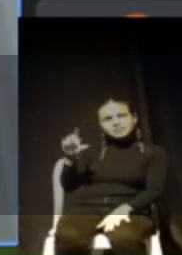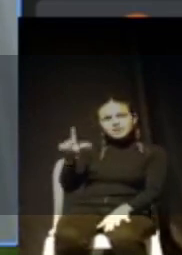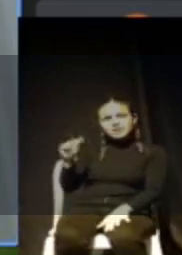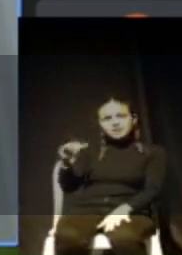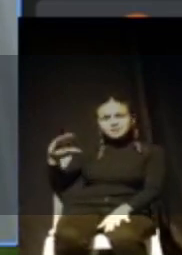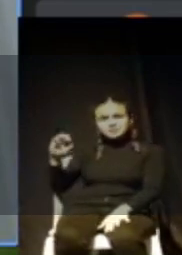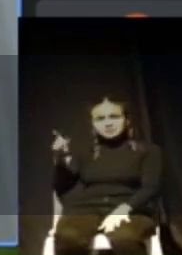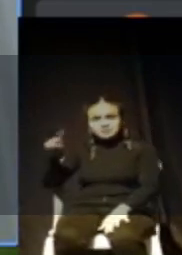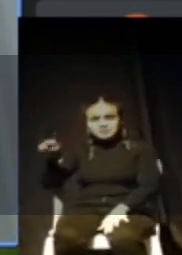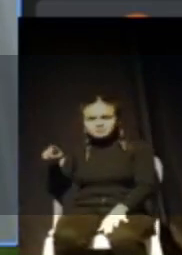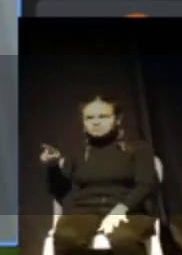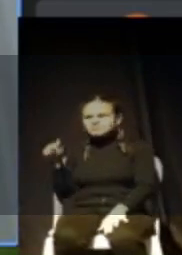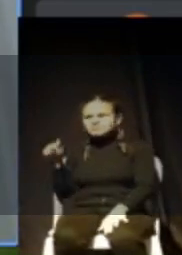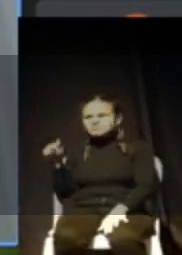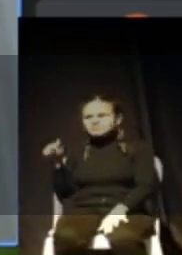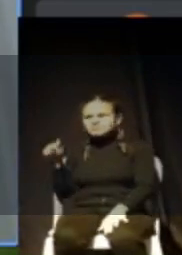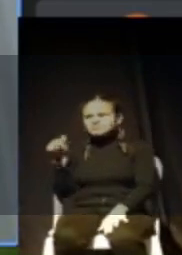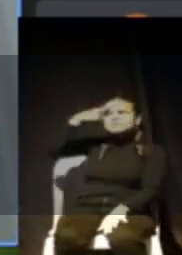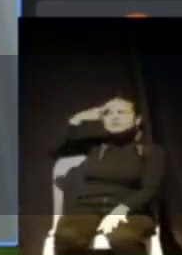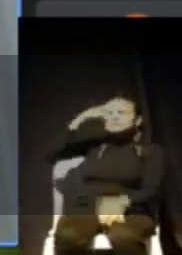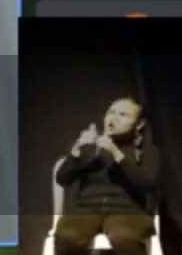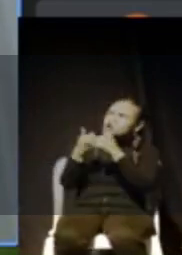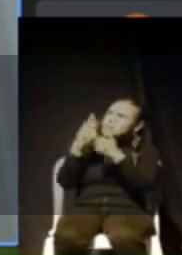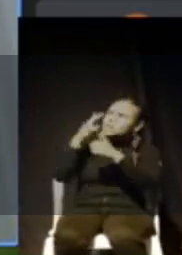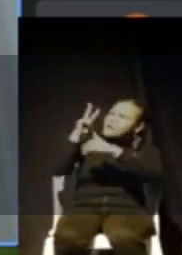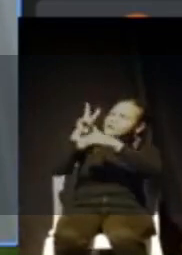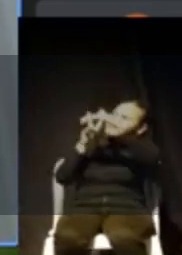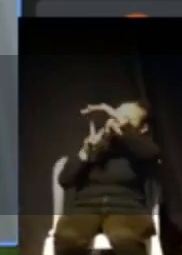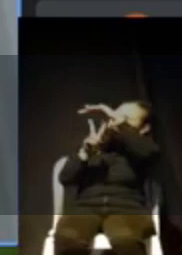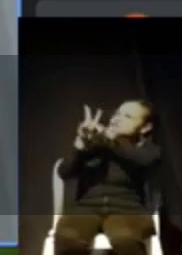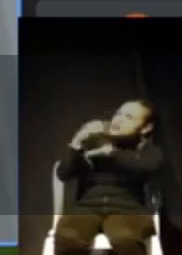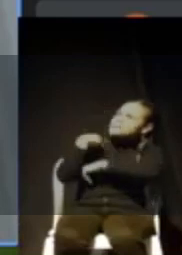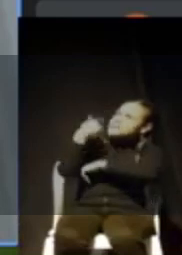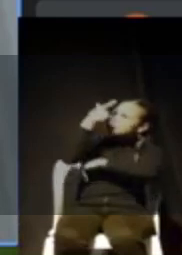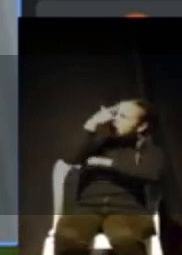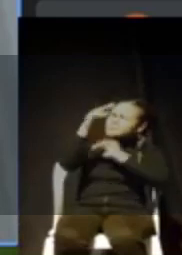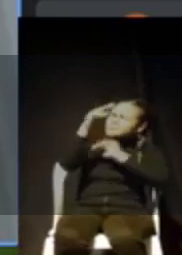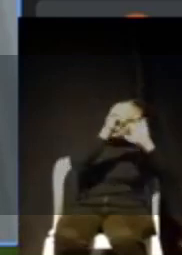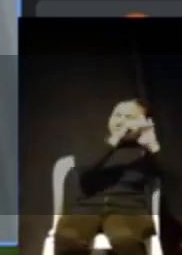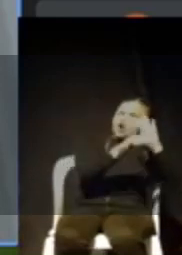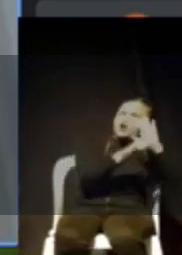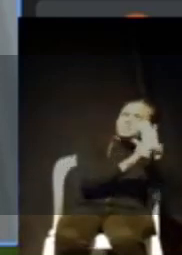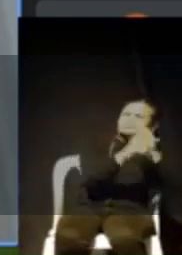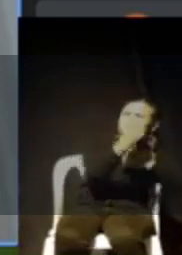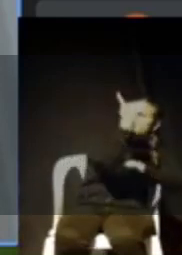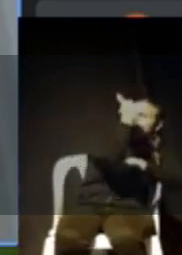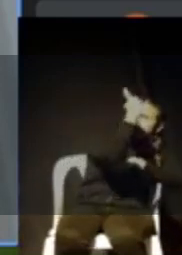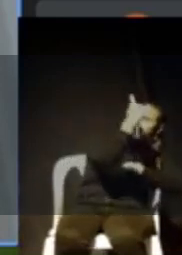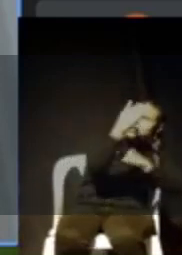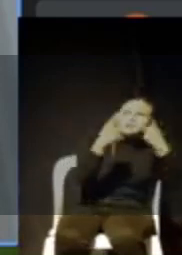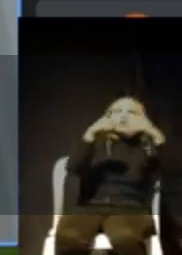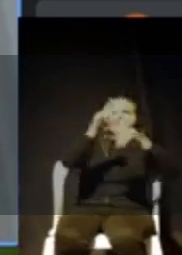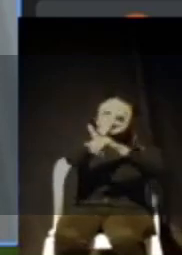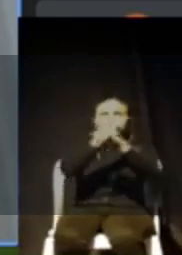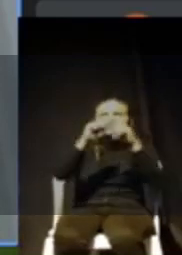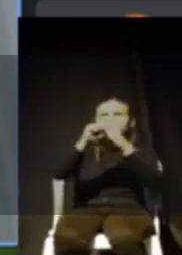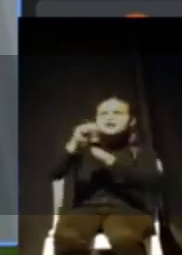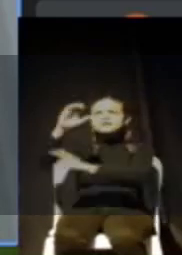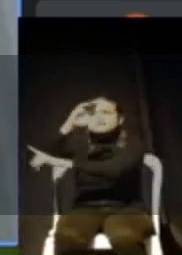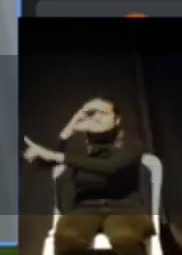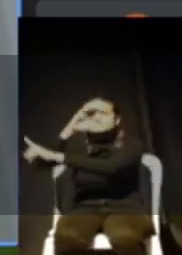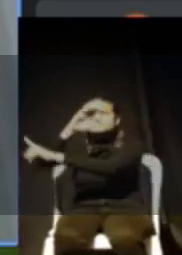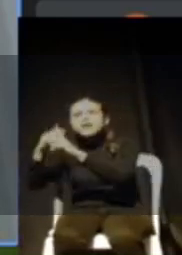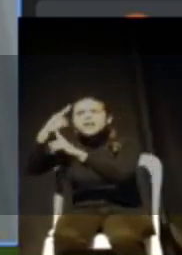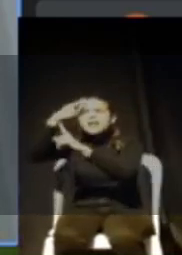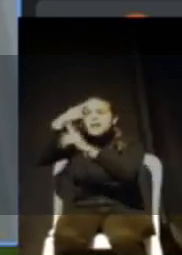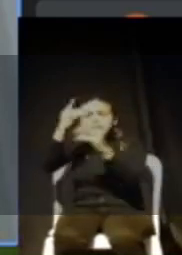desde la visión del marco político sociocultural del movimiento social afrocolombiano, considera que la educación afrocolombiana